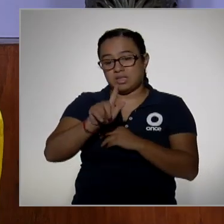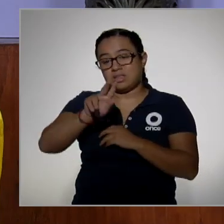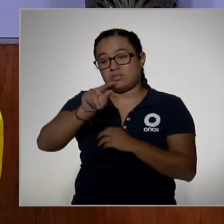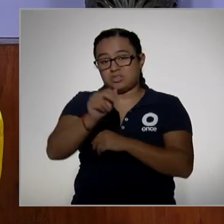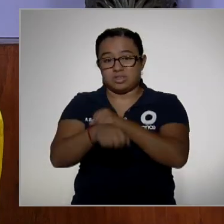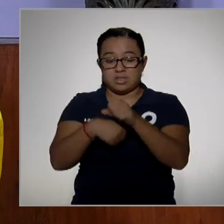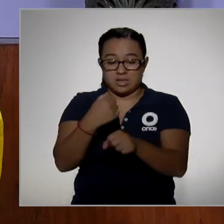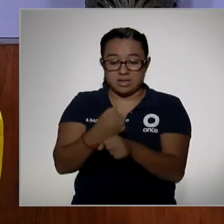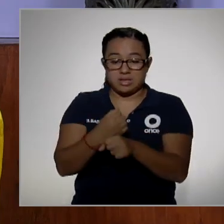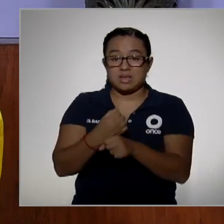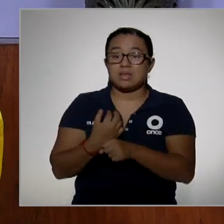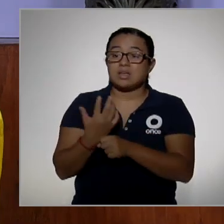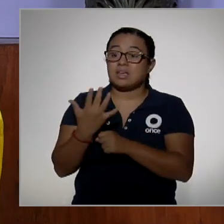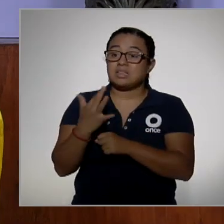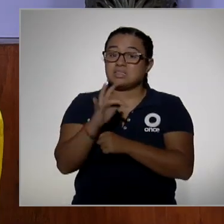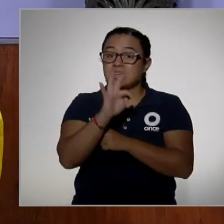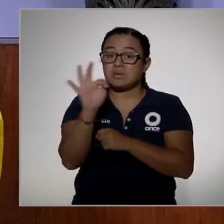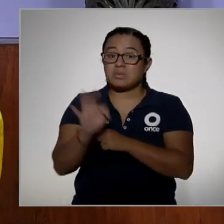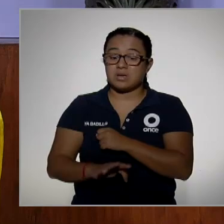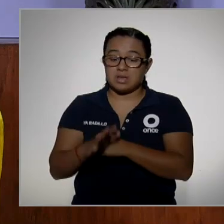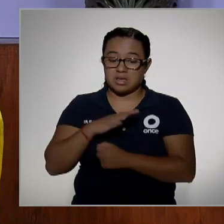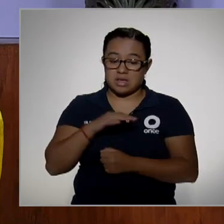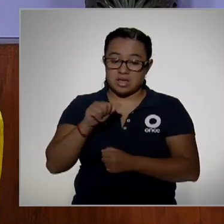es hasta del 50%